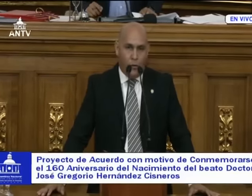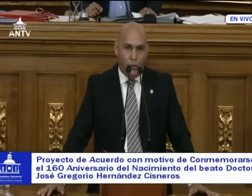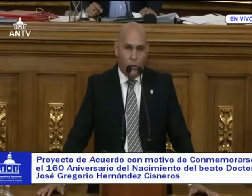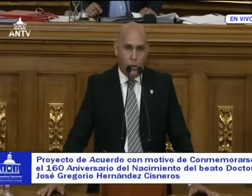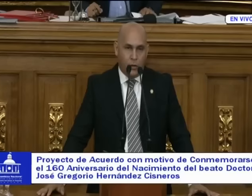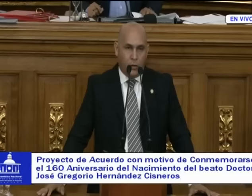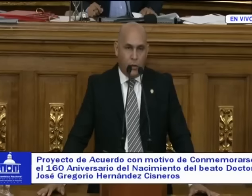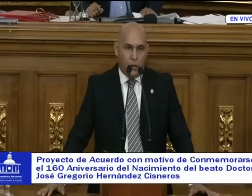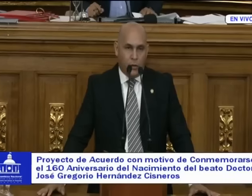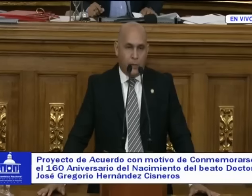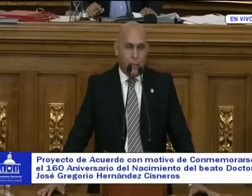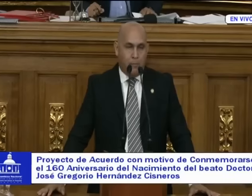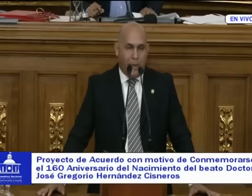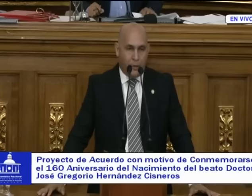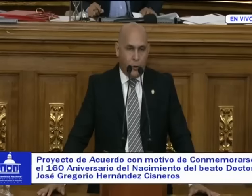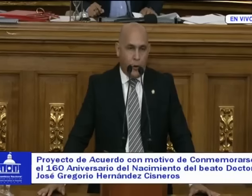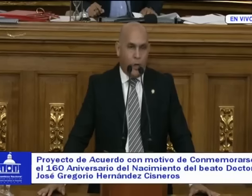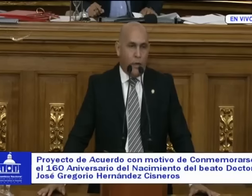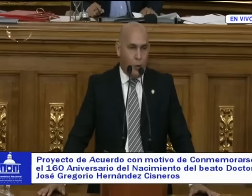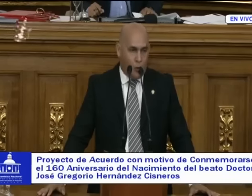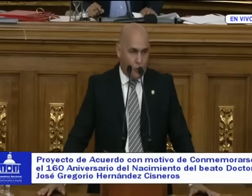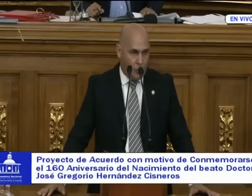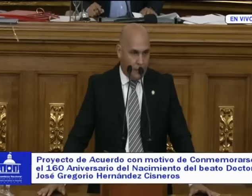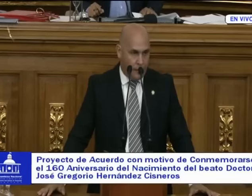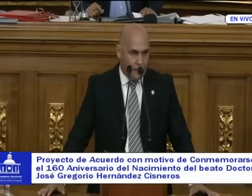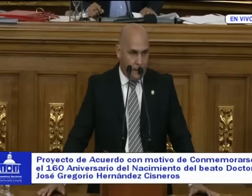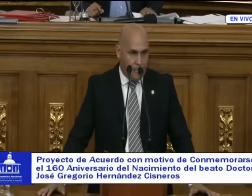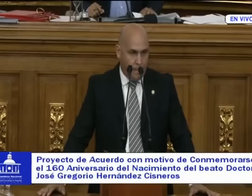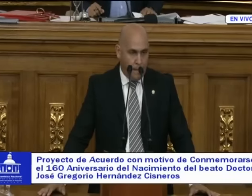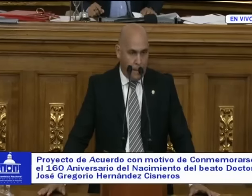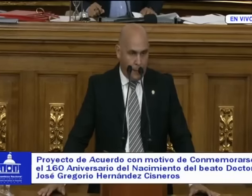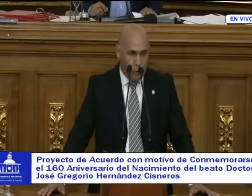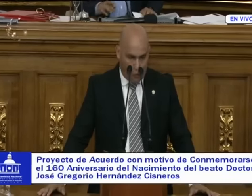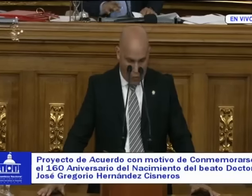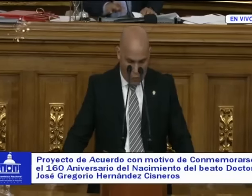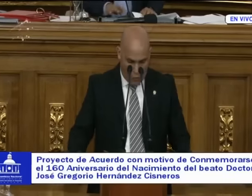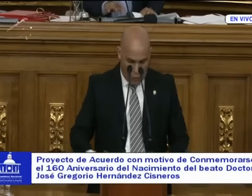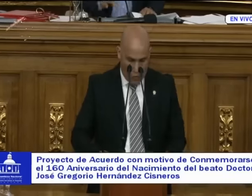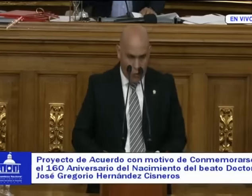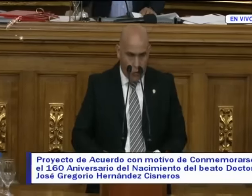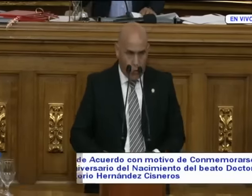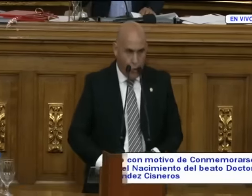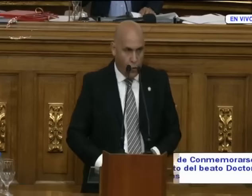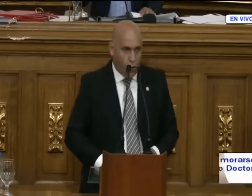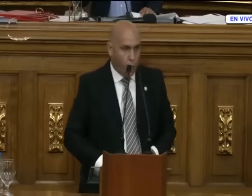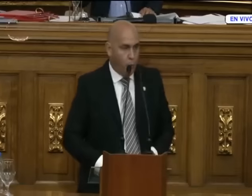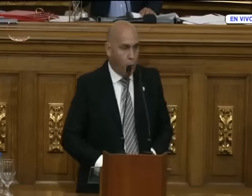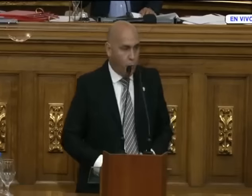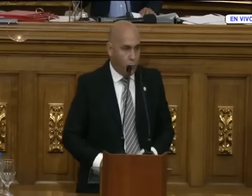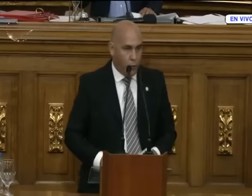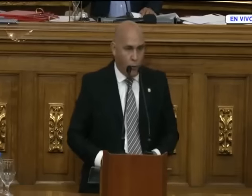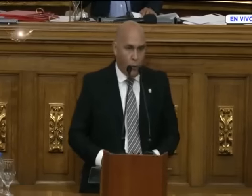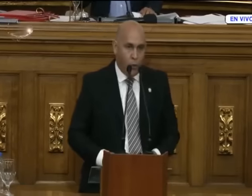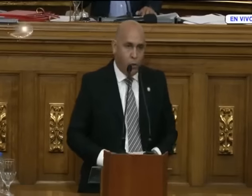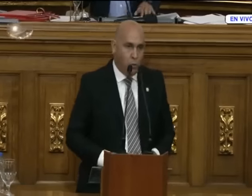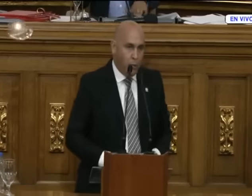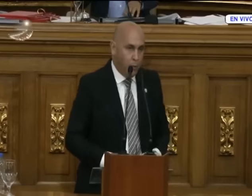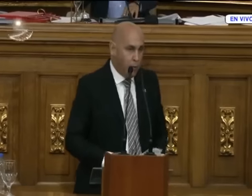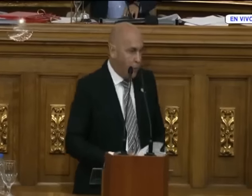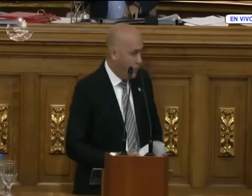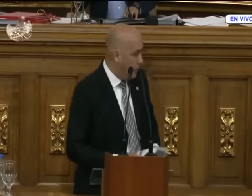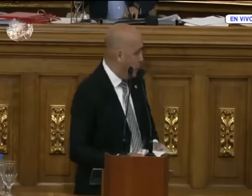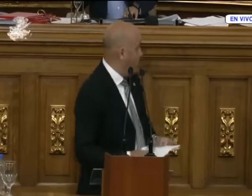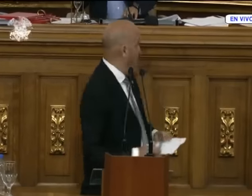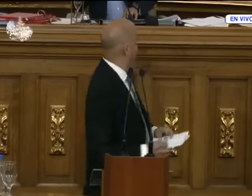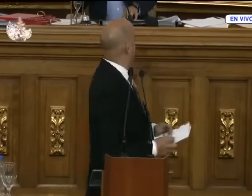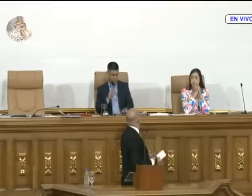a lo humano, sin precio alguno, señor presidente. Es todo lo propuesto para el